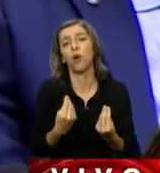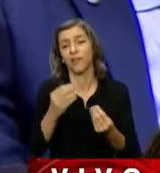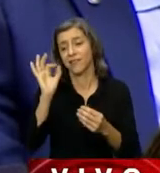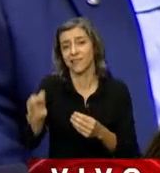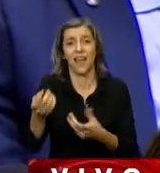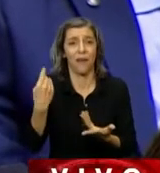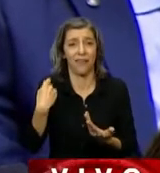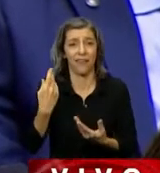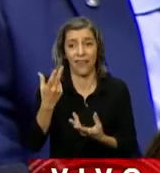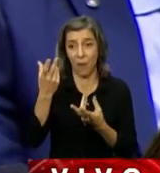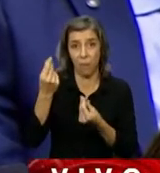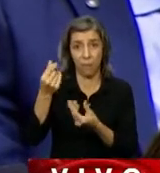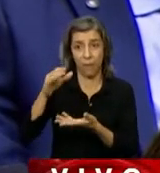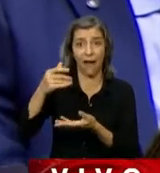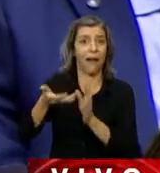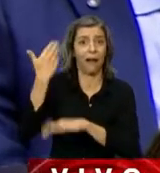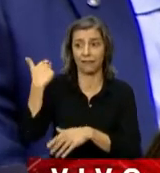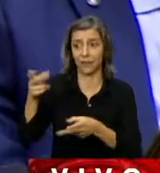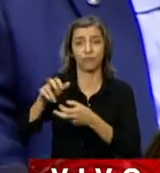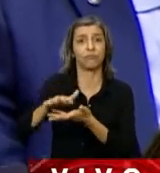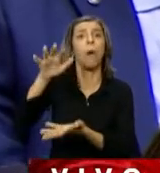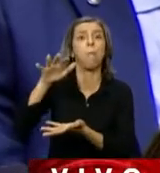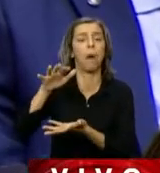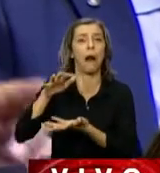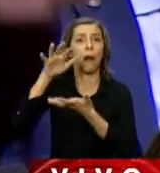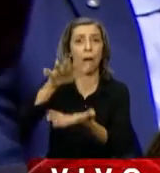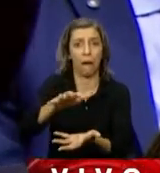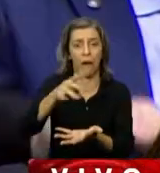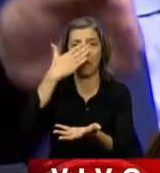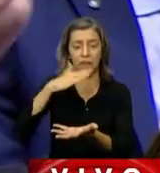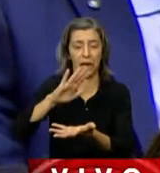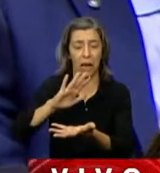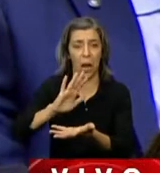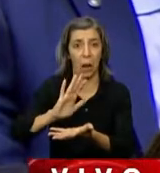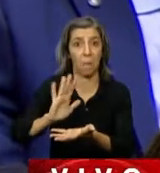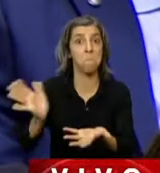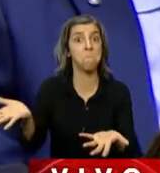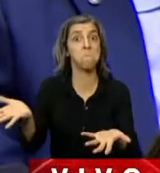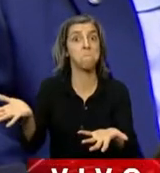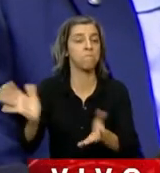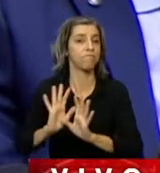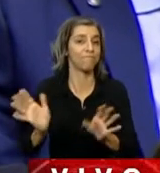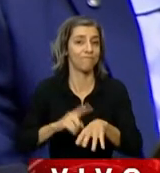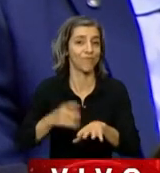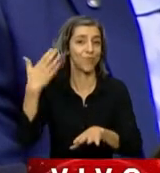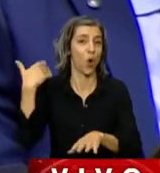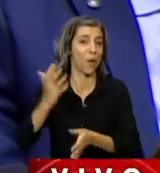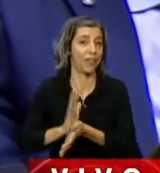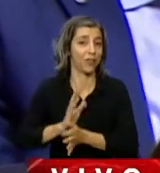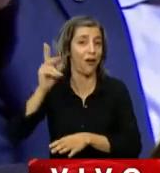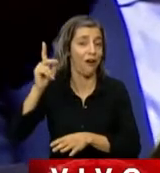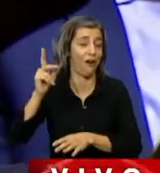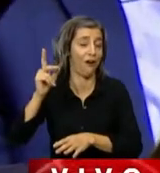tenía que tener un largo destino y que alguien no se animó, porque no se animaron a cortarlo en el momento que tenían el poder de poder